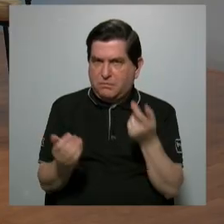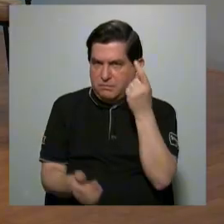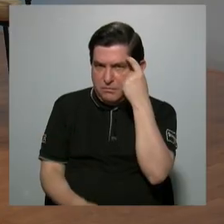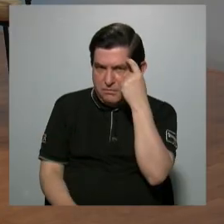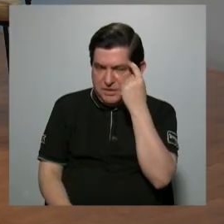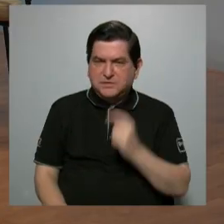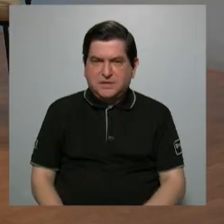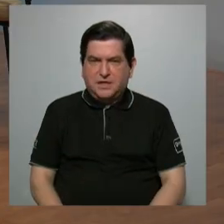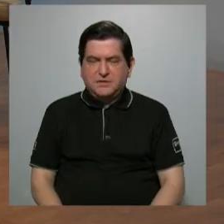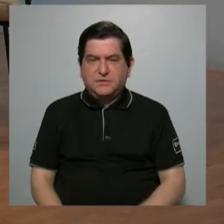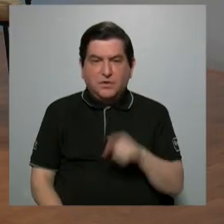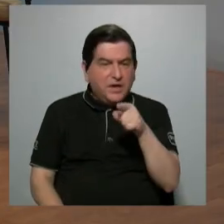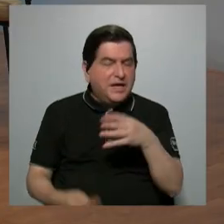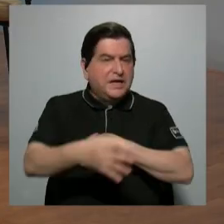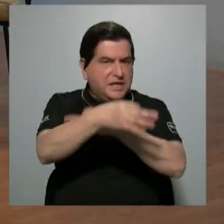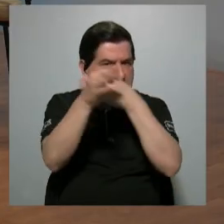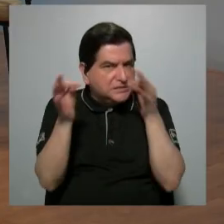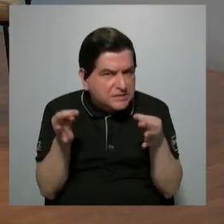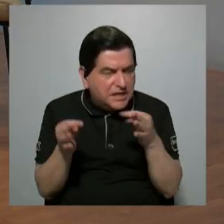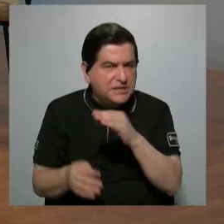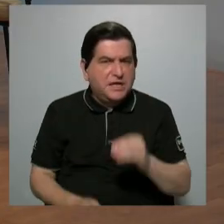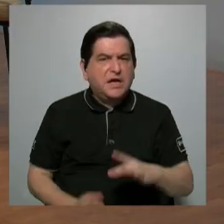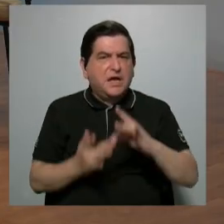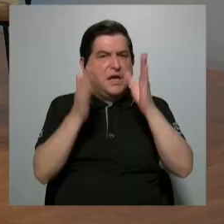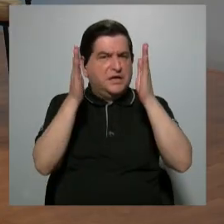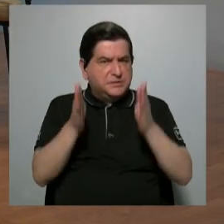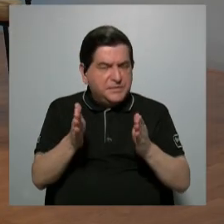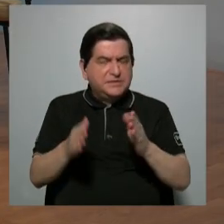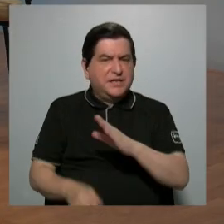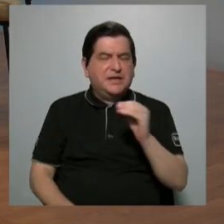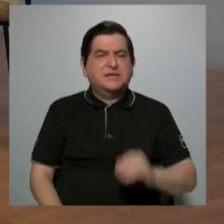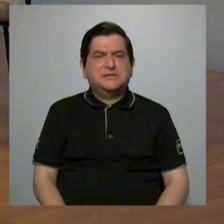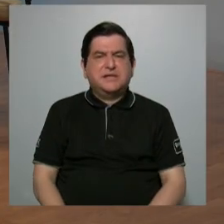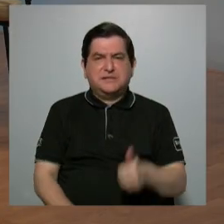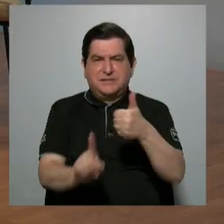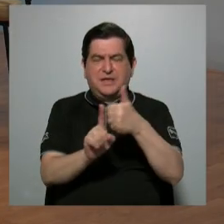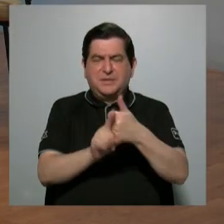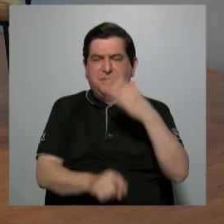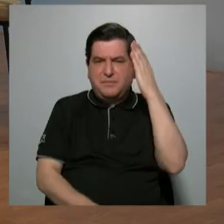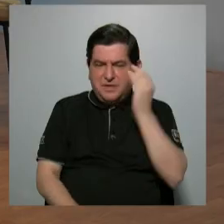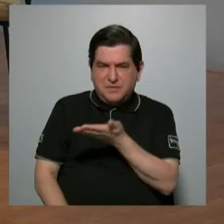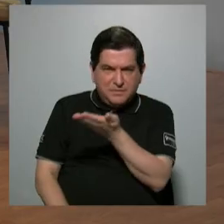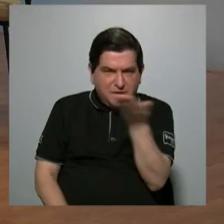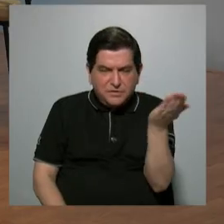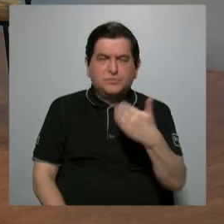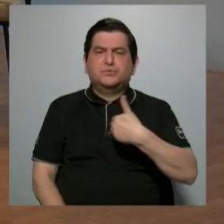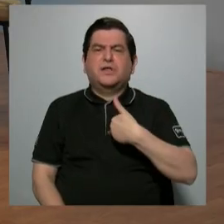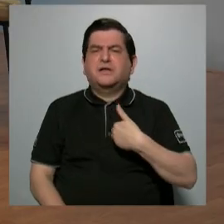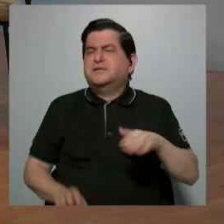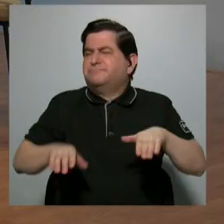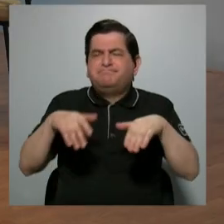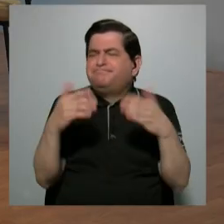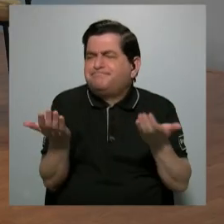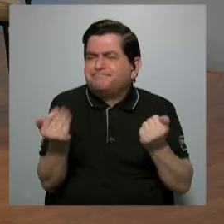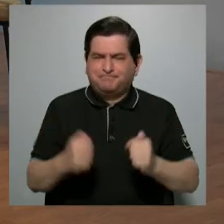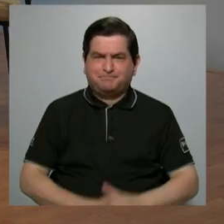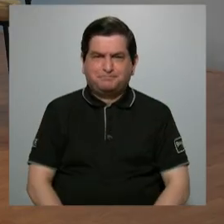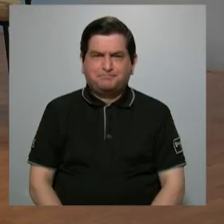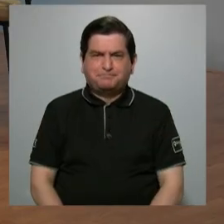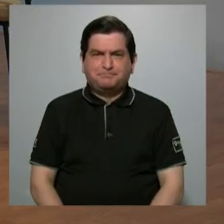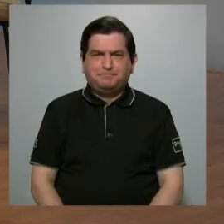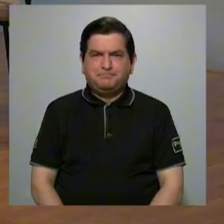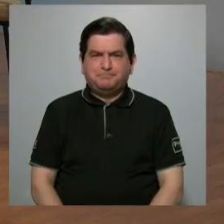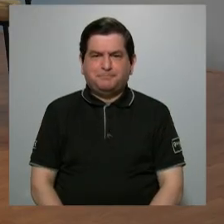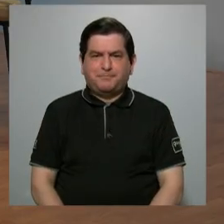con el taller y con los expertos y con las propias experiencias de ustedes. Sí. Bueno,